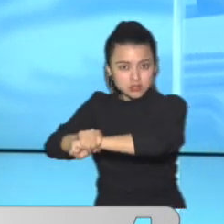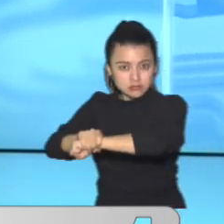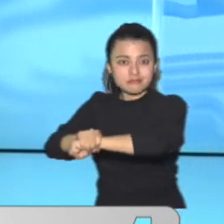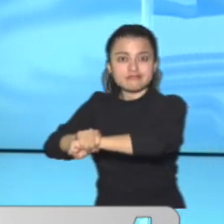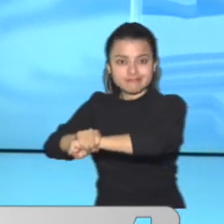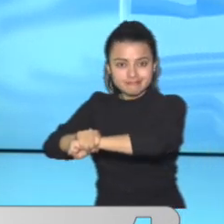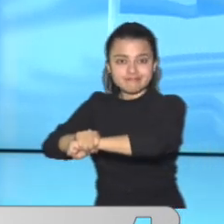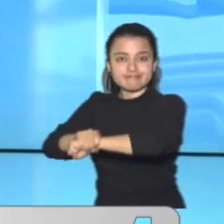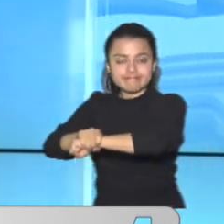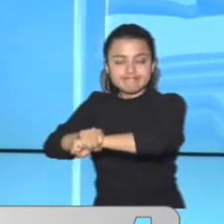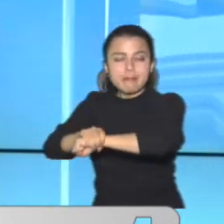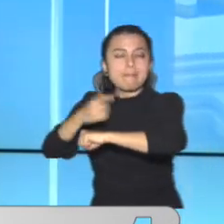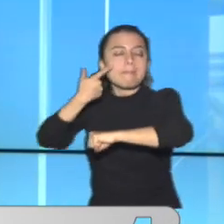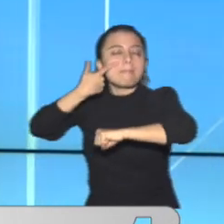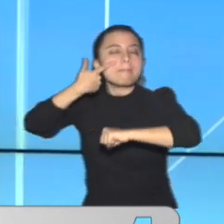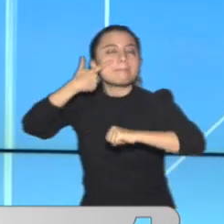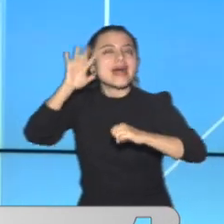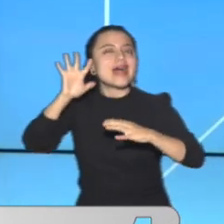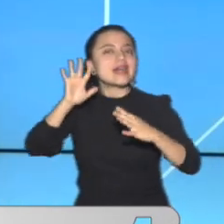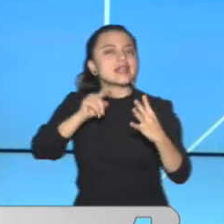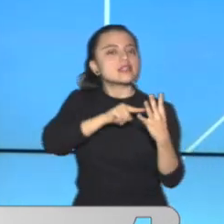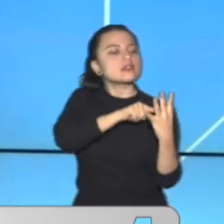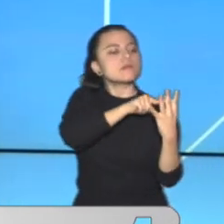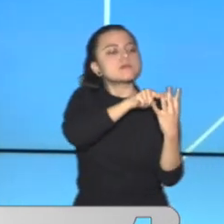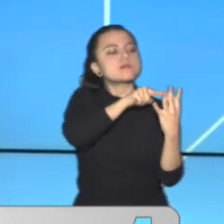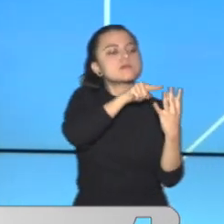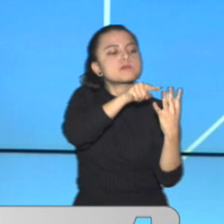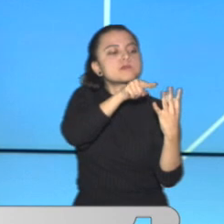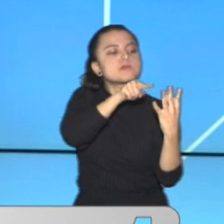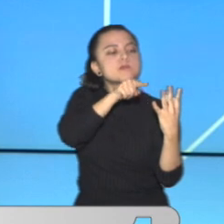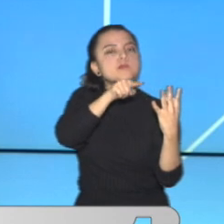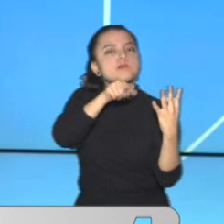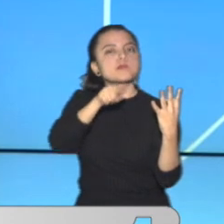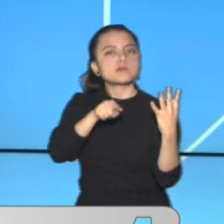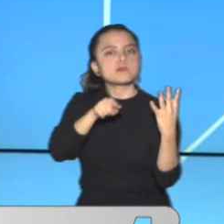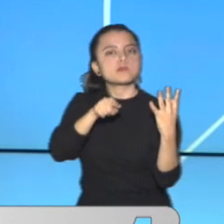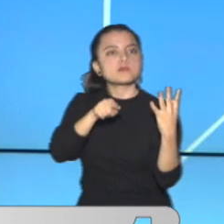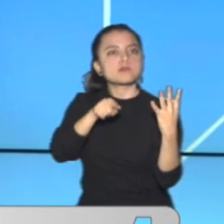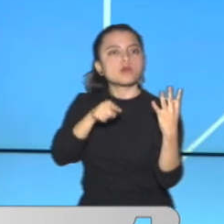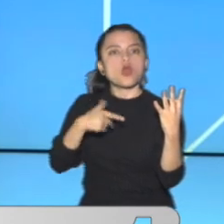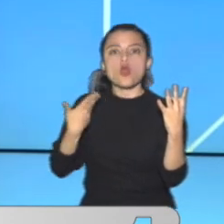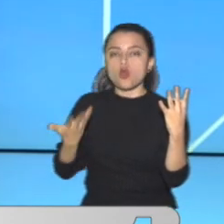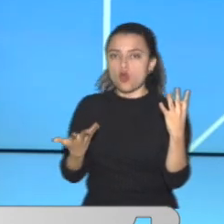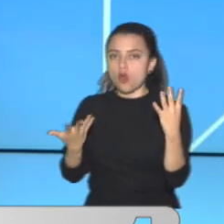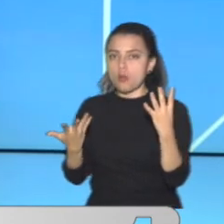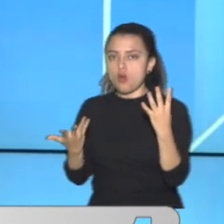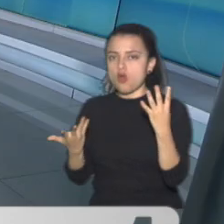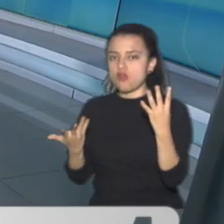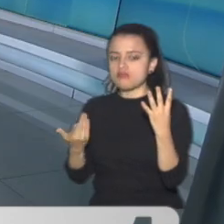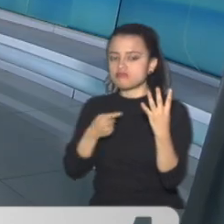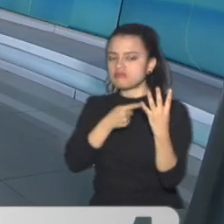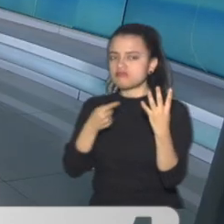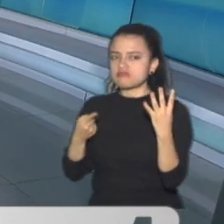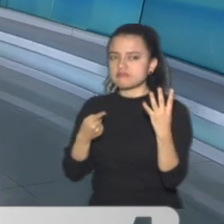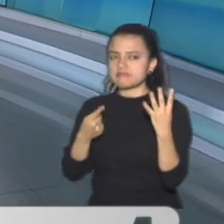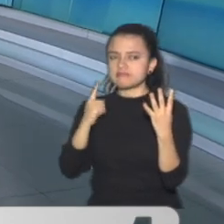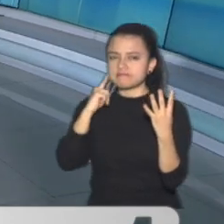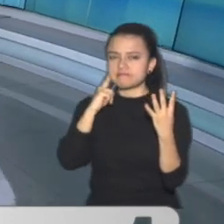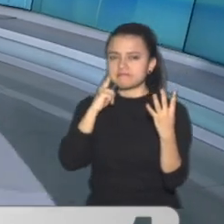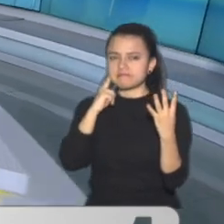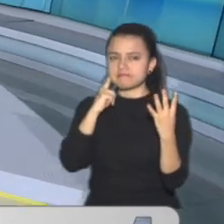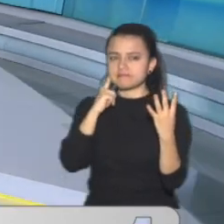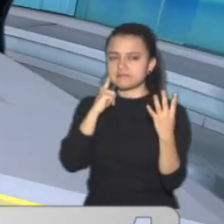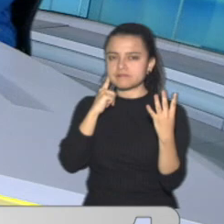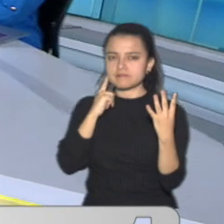presuntos integrantes de una red dedicada al robo de redes de energía eléctrica en qué circunstancias se produjeron estas capturas por el